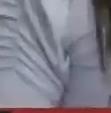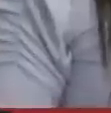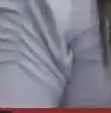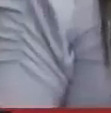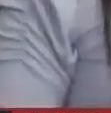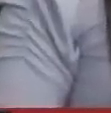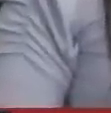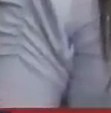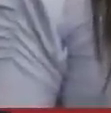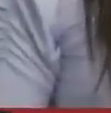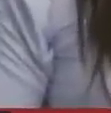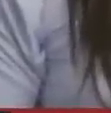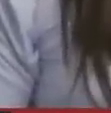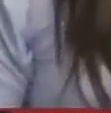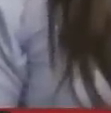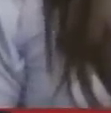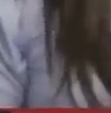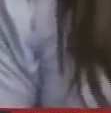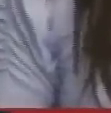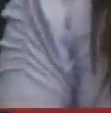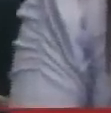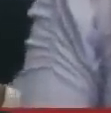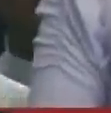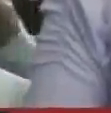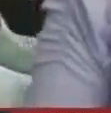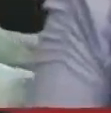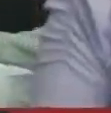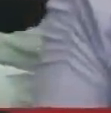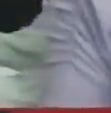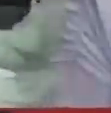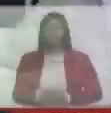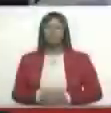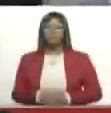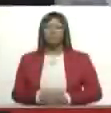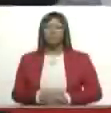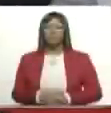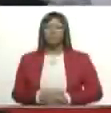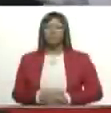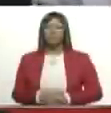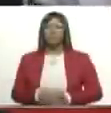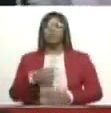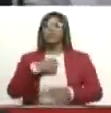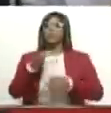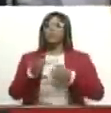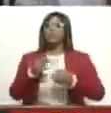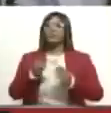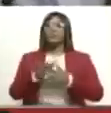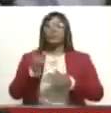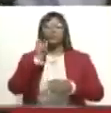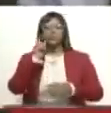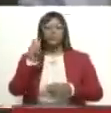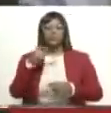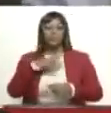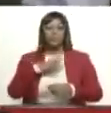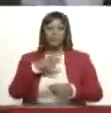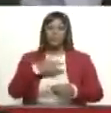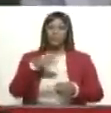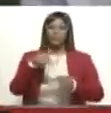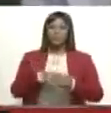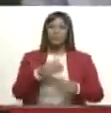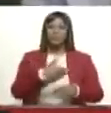Diputado, hablemos cuál fue el estatus que le ofreció la Contraloría General de la República sobre María Corina Machado. Sí, debemos recordar que el pasado